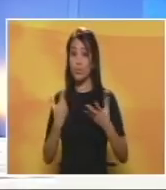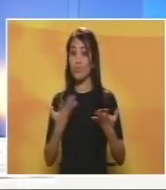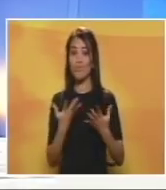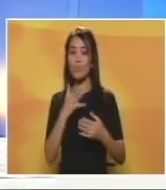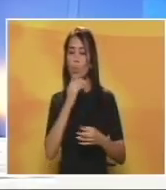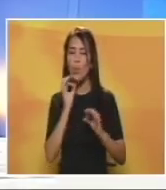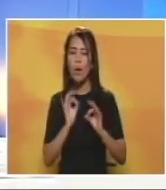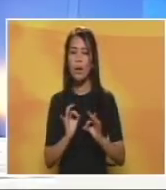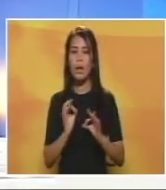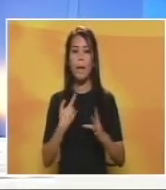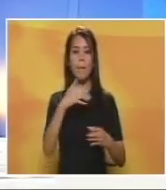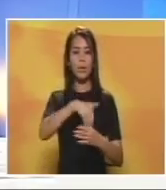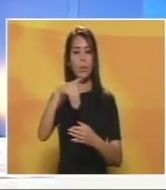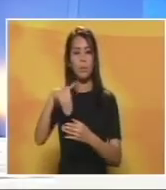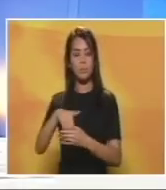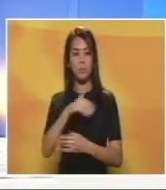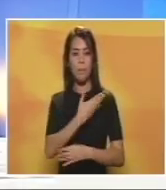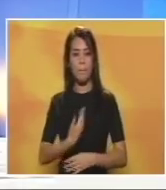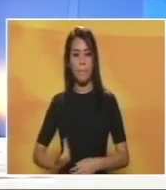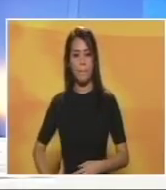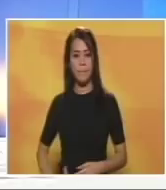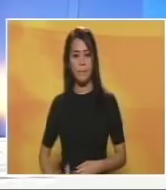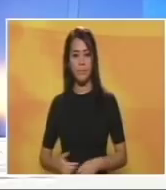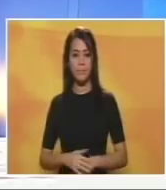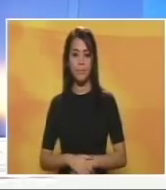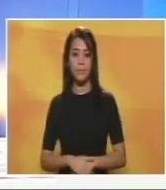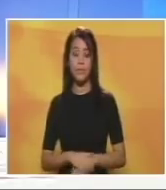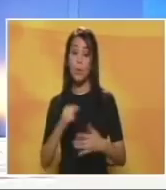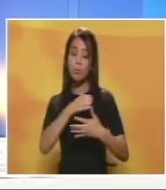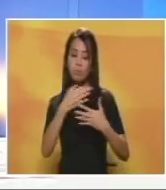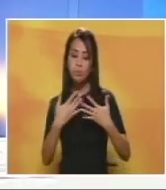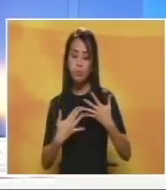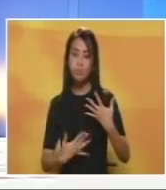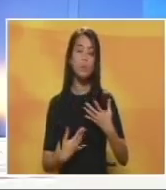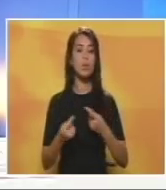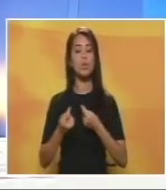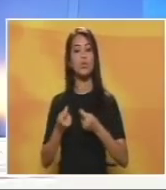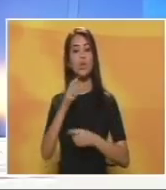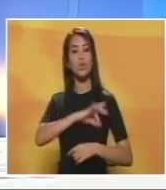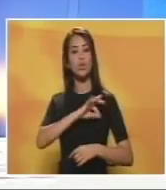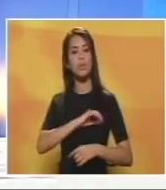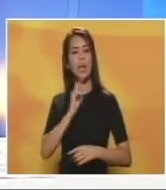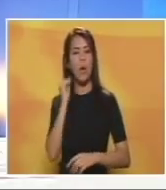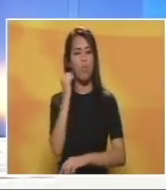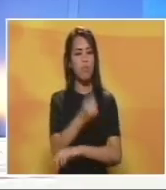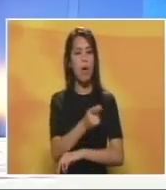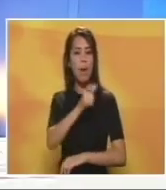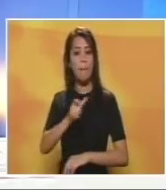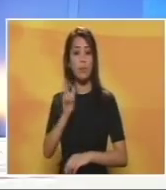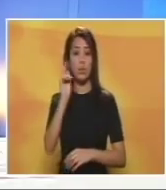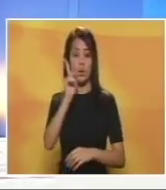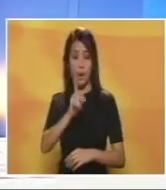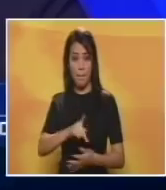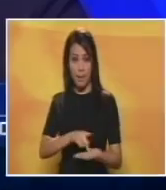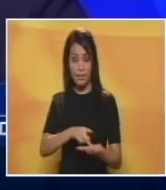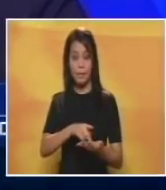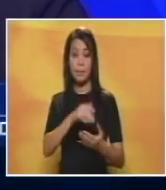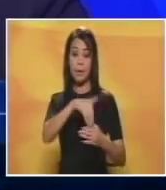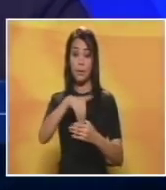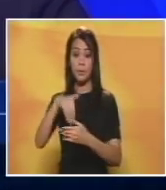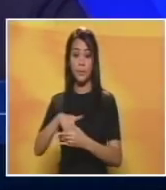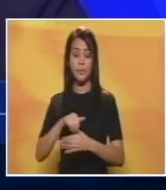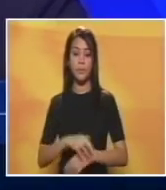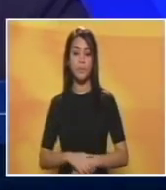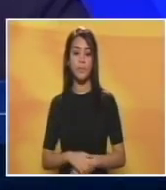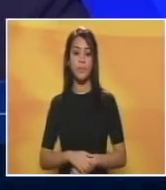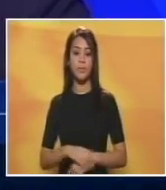correcta de cara a los comicios presidenciales ante los múltiples mecanismos de control social que obligan a muchos venezolanos a participar. Afirmó que la creación de